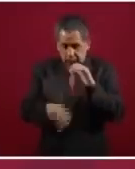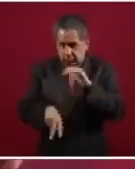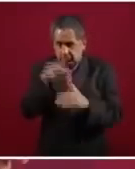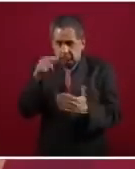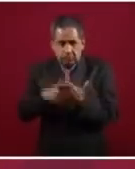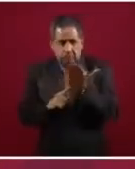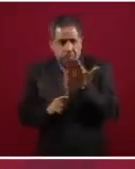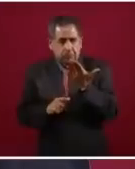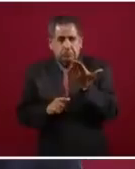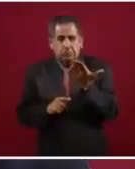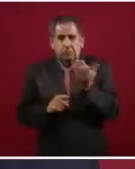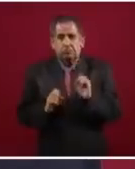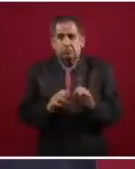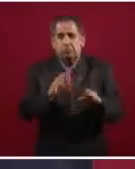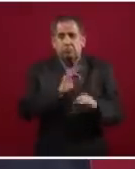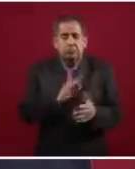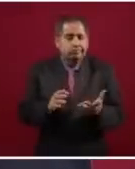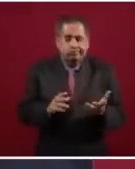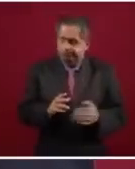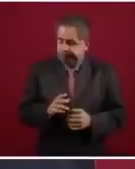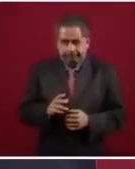está permitida la corrupción